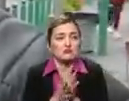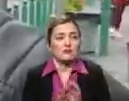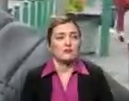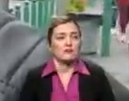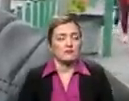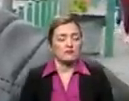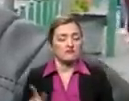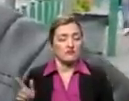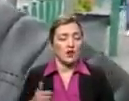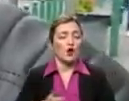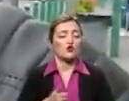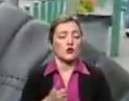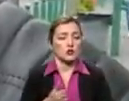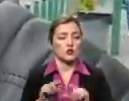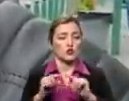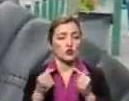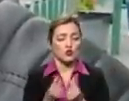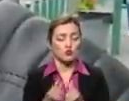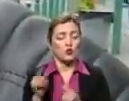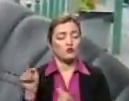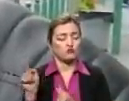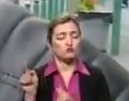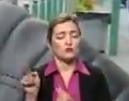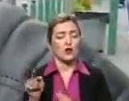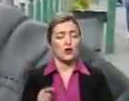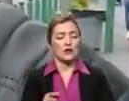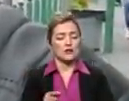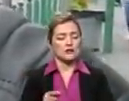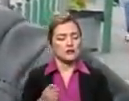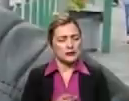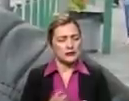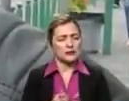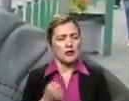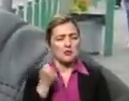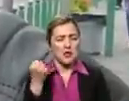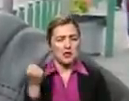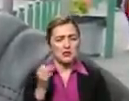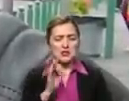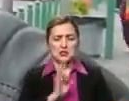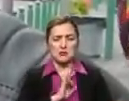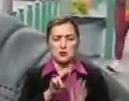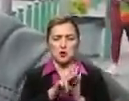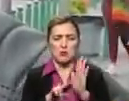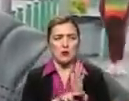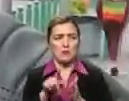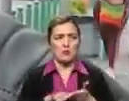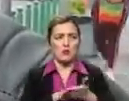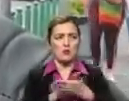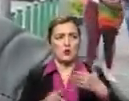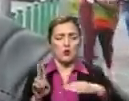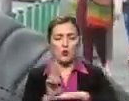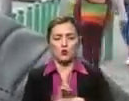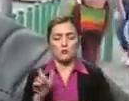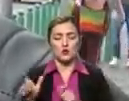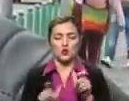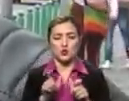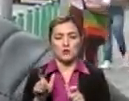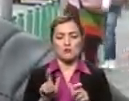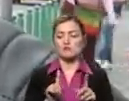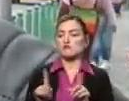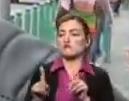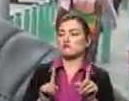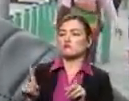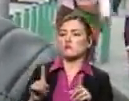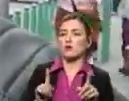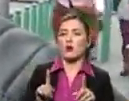hay una autoridad que haga exigir la normativa técnica en la cual es prohibido el uso de enganchadores porque es un mal